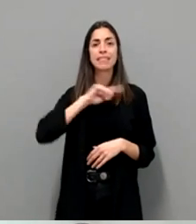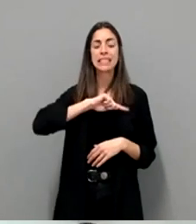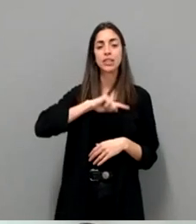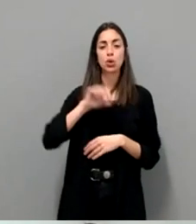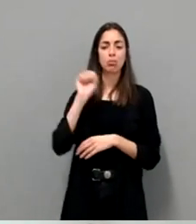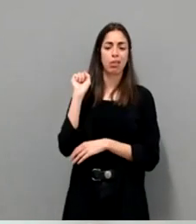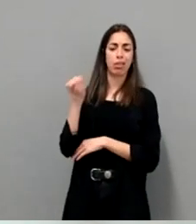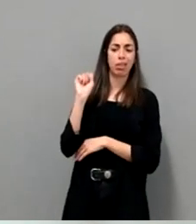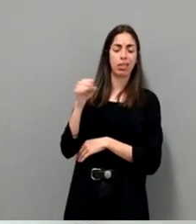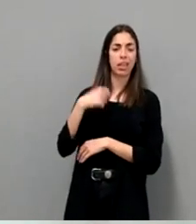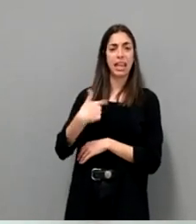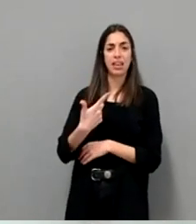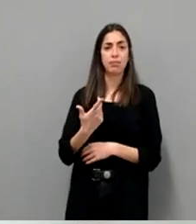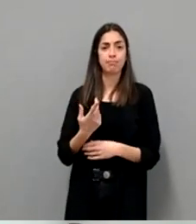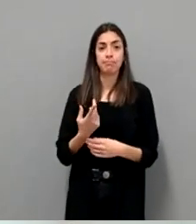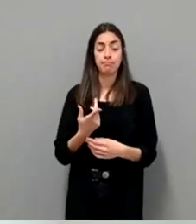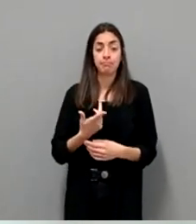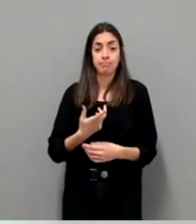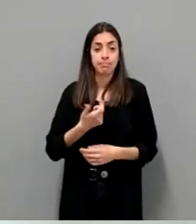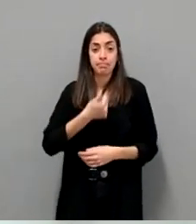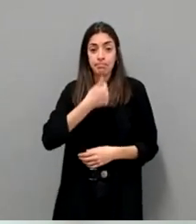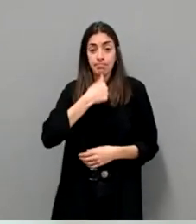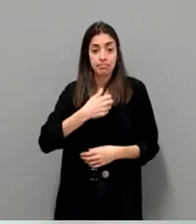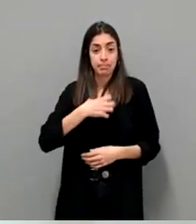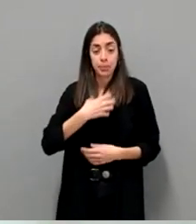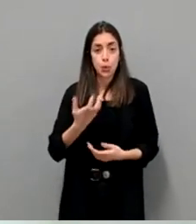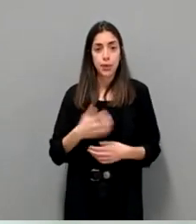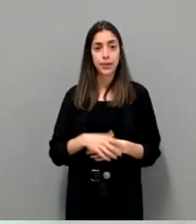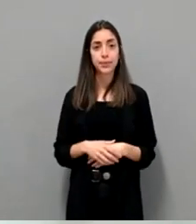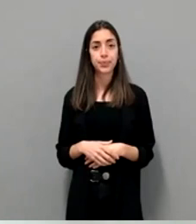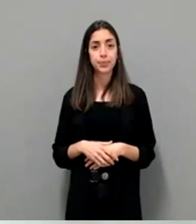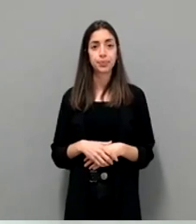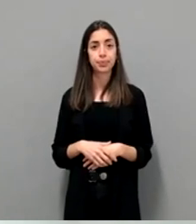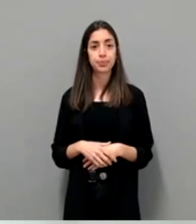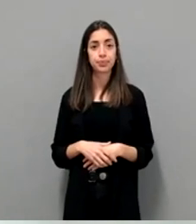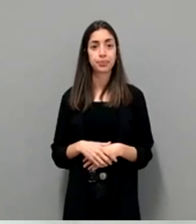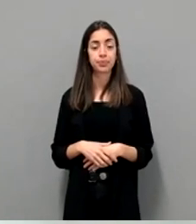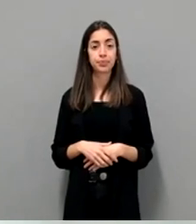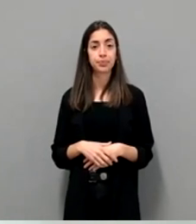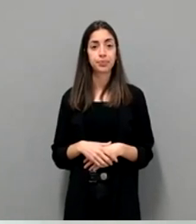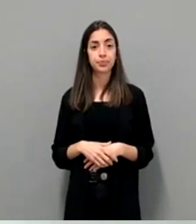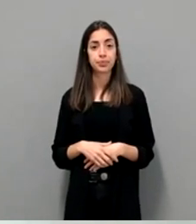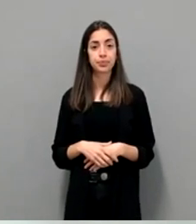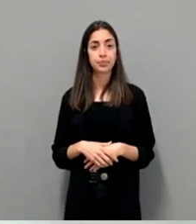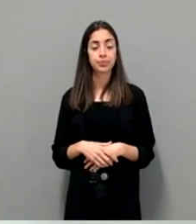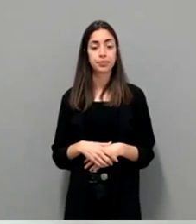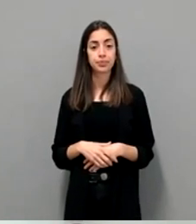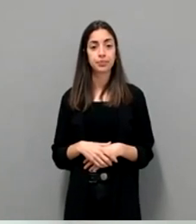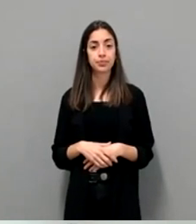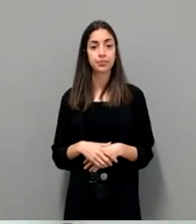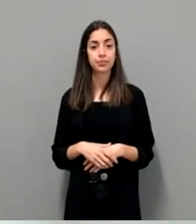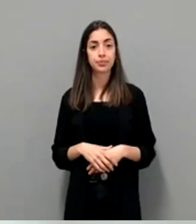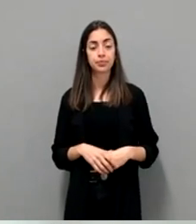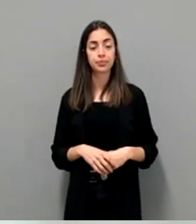e impotente. Por eso, a veces, utiliza